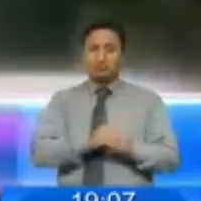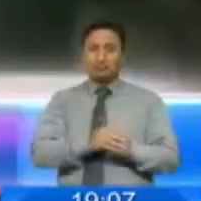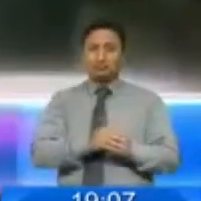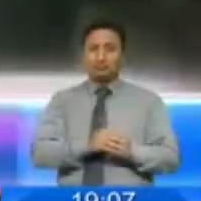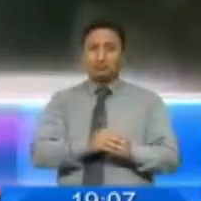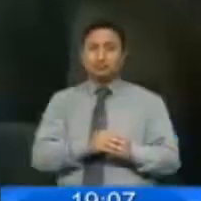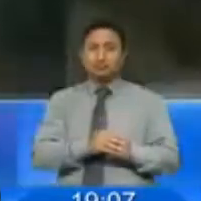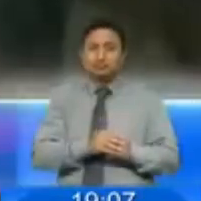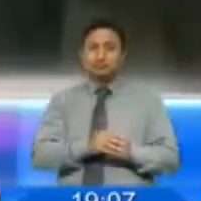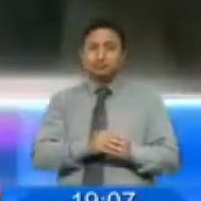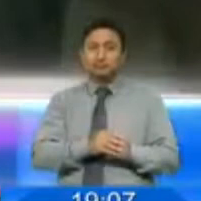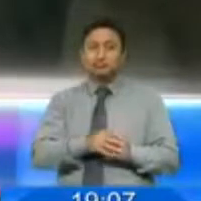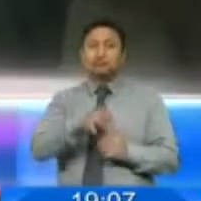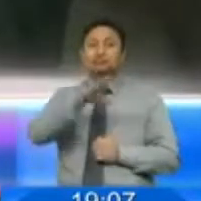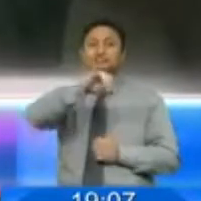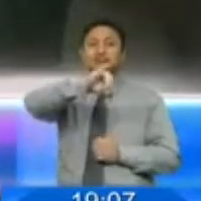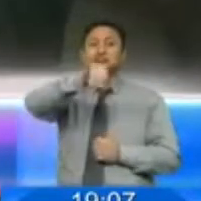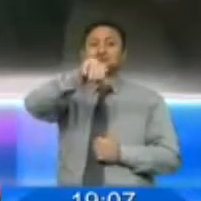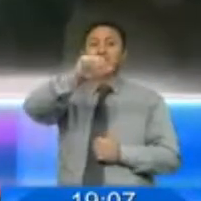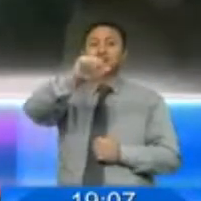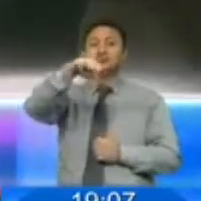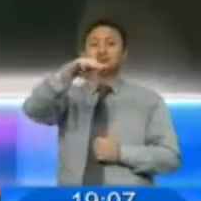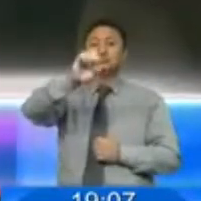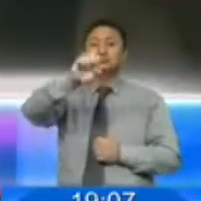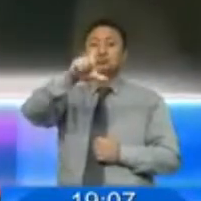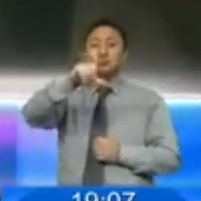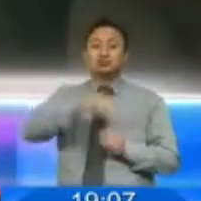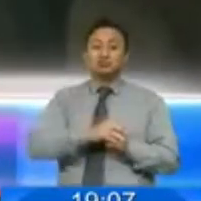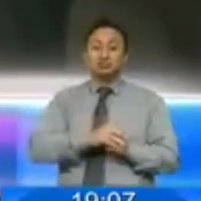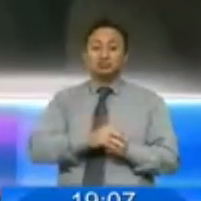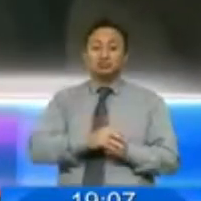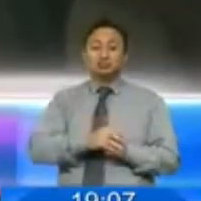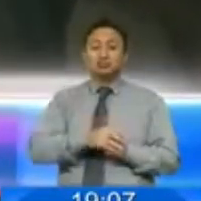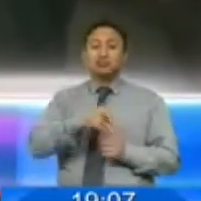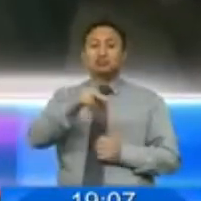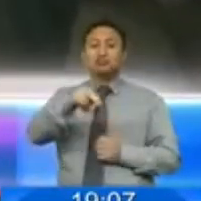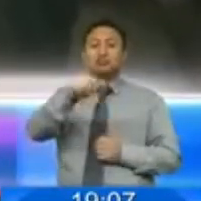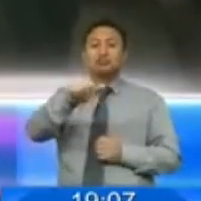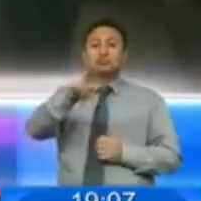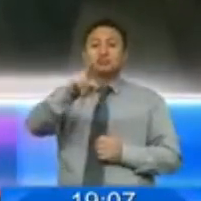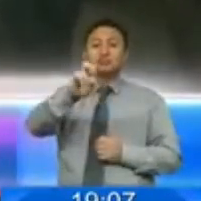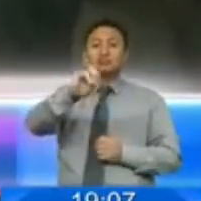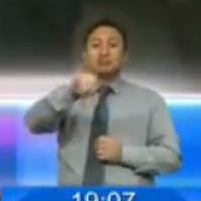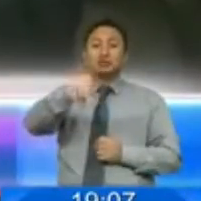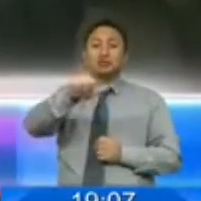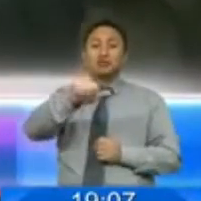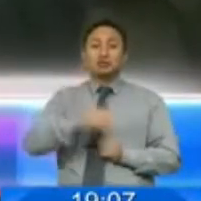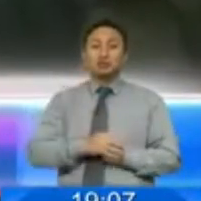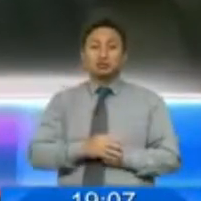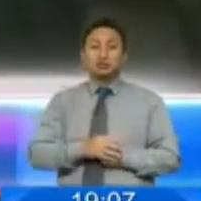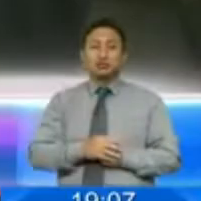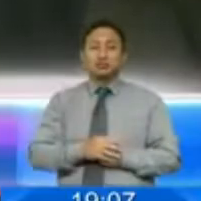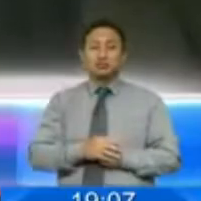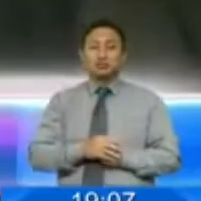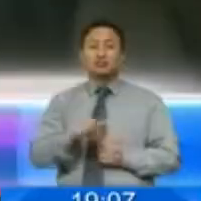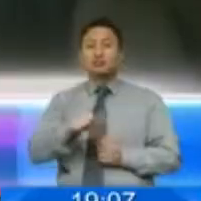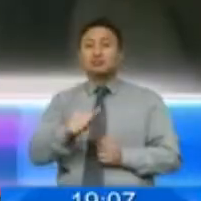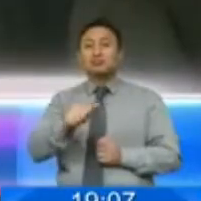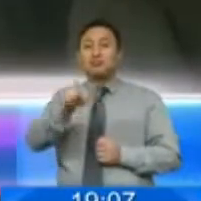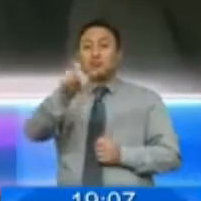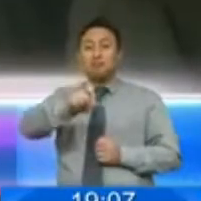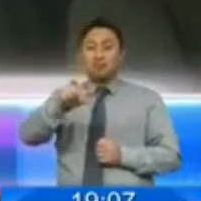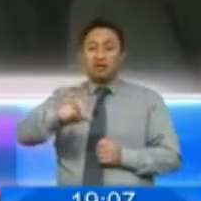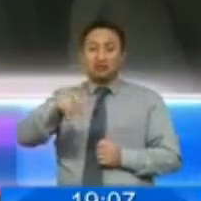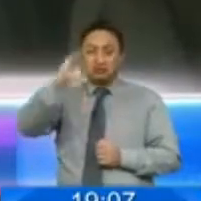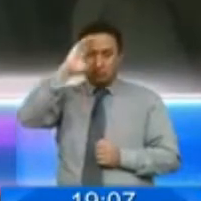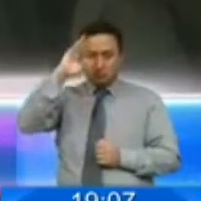caso del señor Yamil Maguá, del caso del señor Pareja Cordero Carlos Alberto, Sunino Anda Prieto, Pareja Avilés